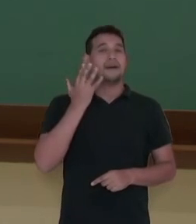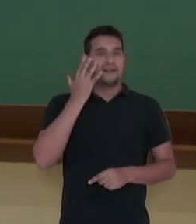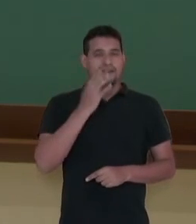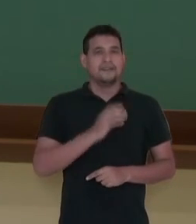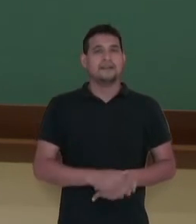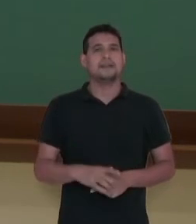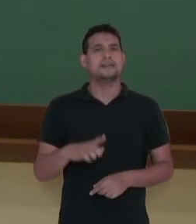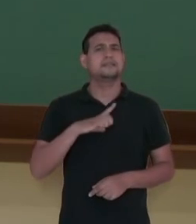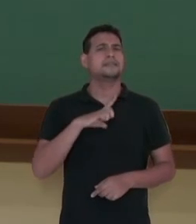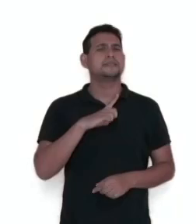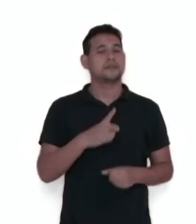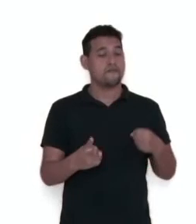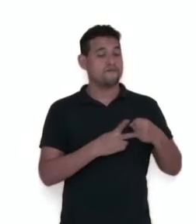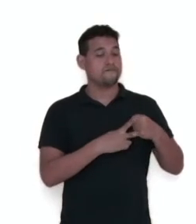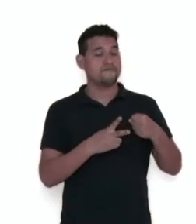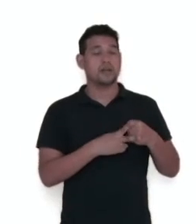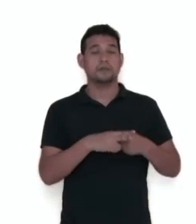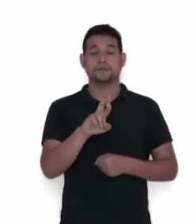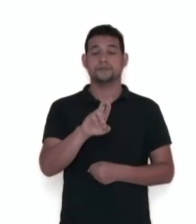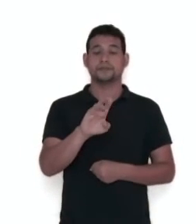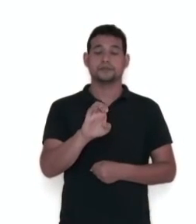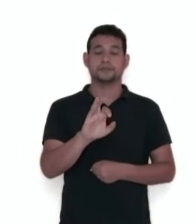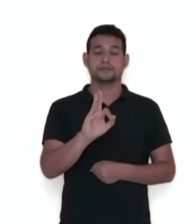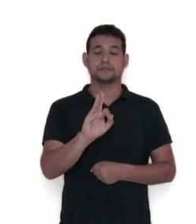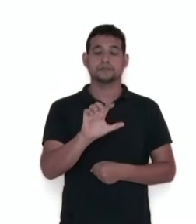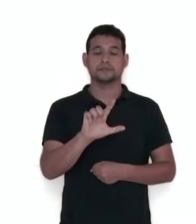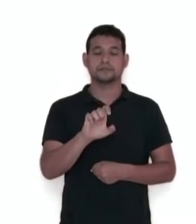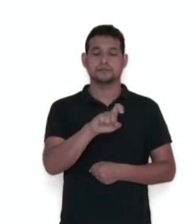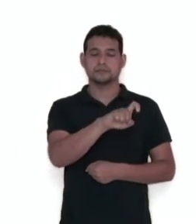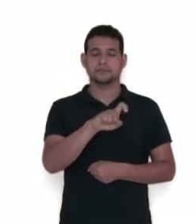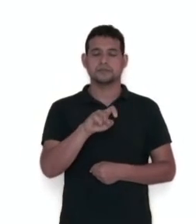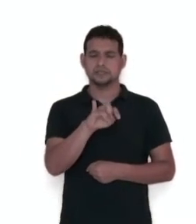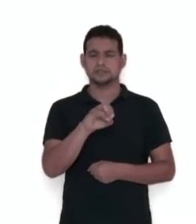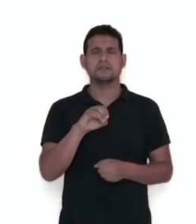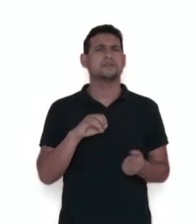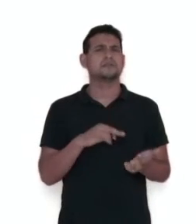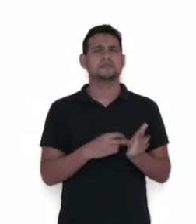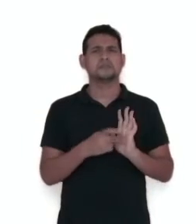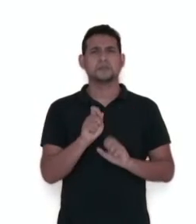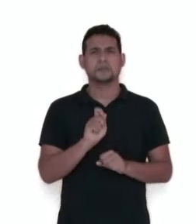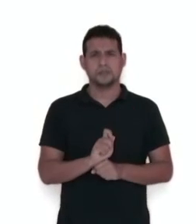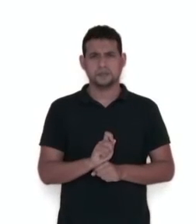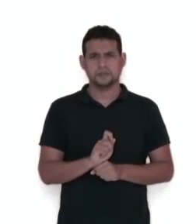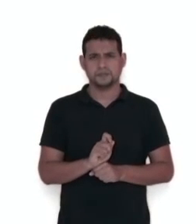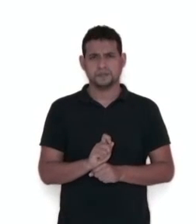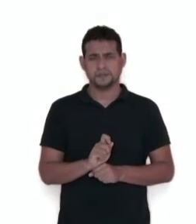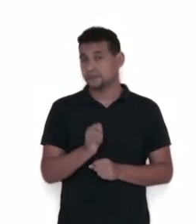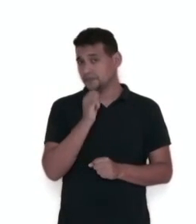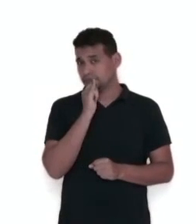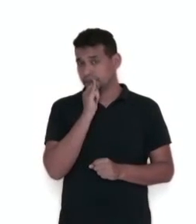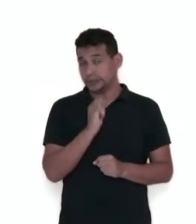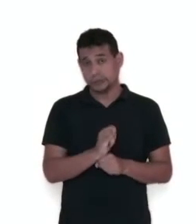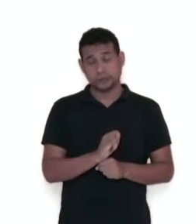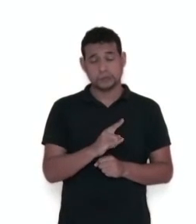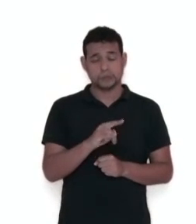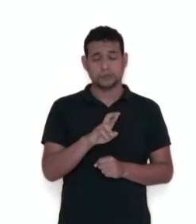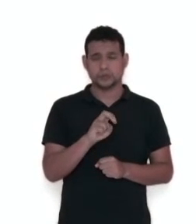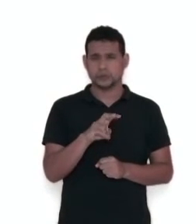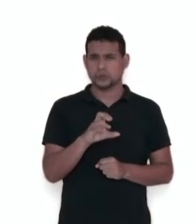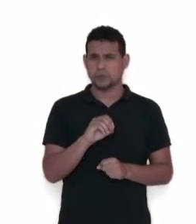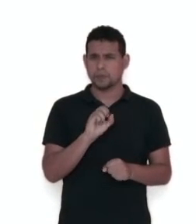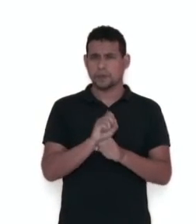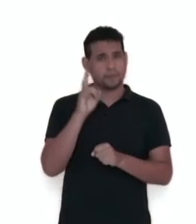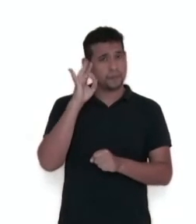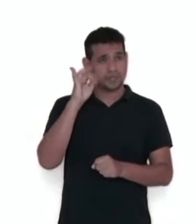temos os verbos reflexivos. En el caso de los reflexivos, el pronombre